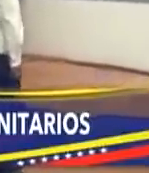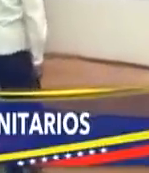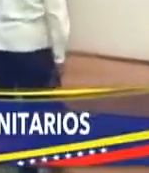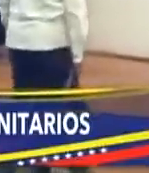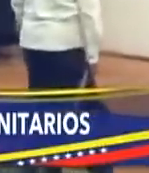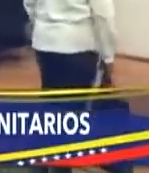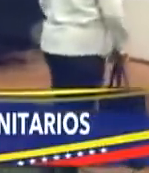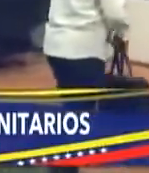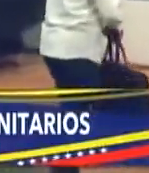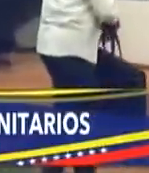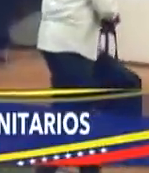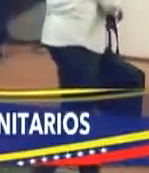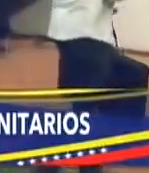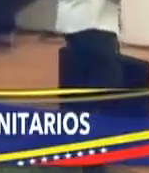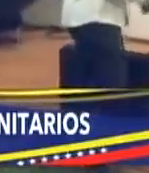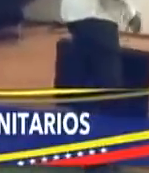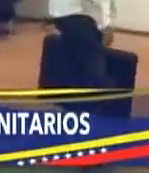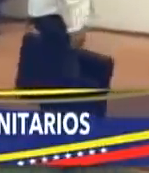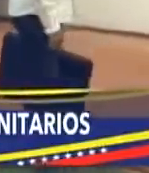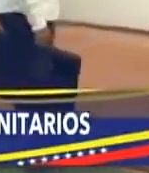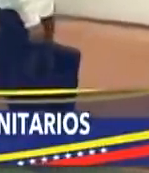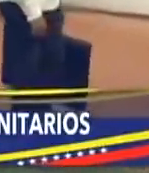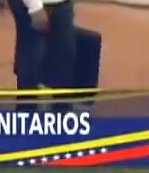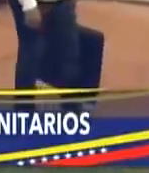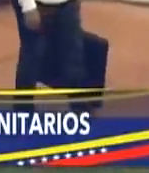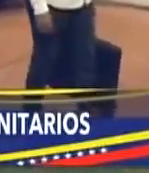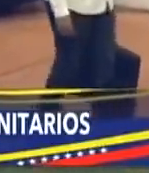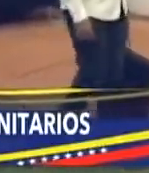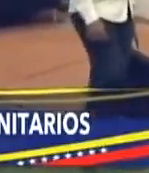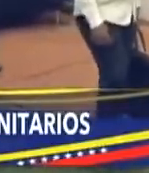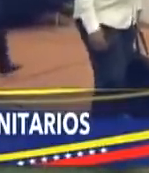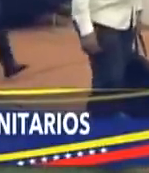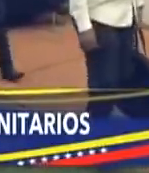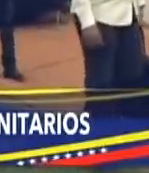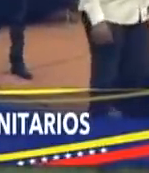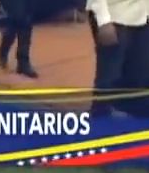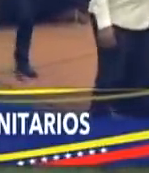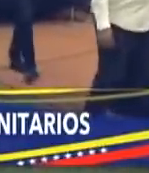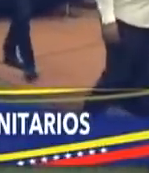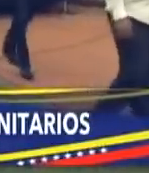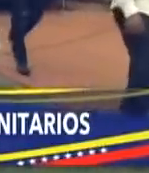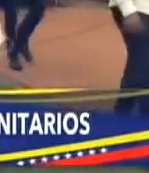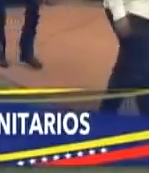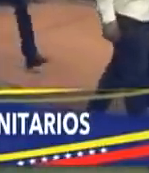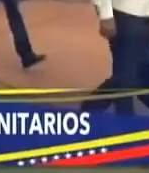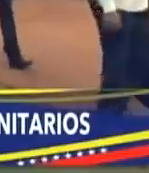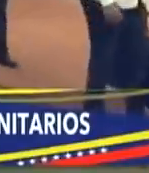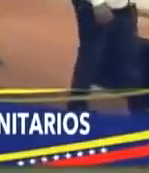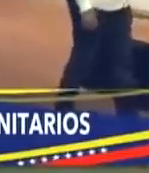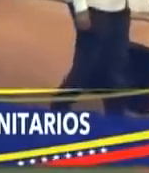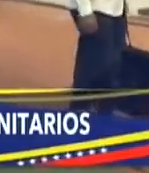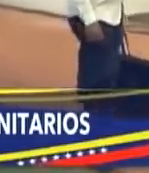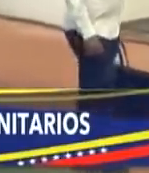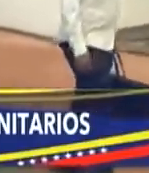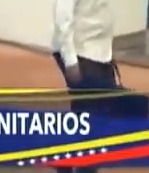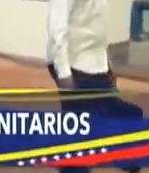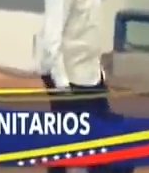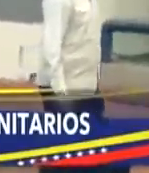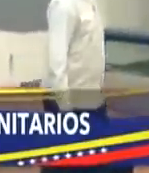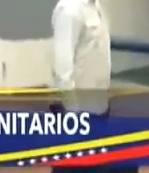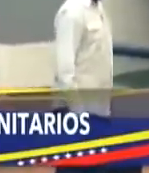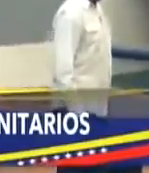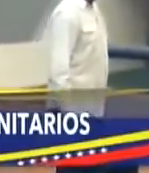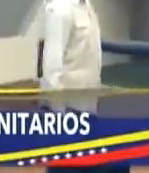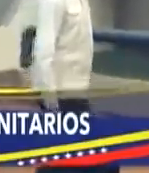sembró la esperanza de la revolución bolivariana en el poder popular, en cada comunidad, en cada territorio. Mucha